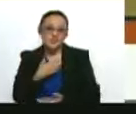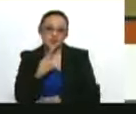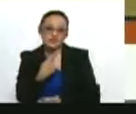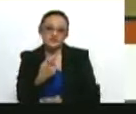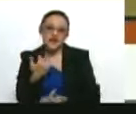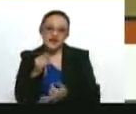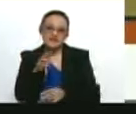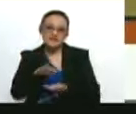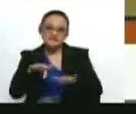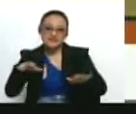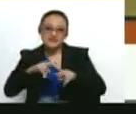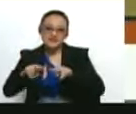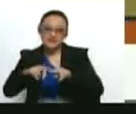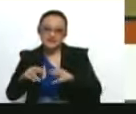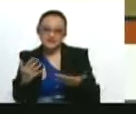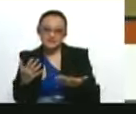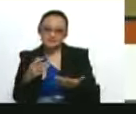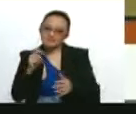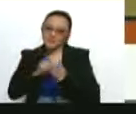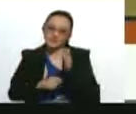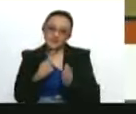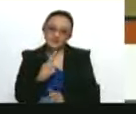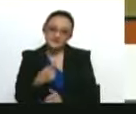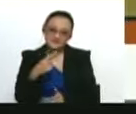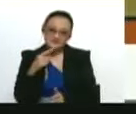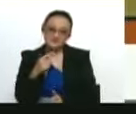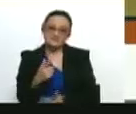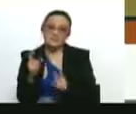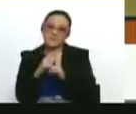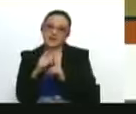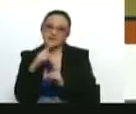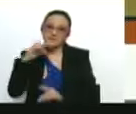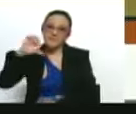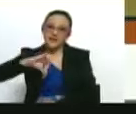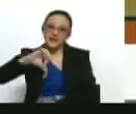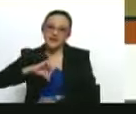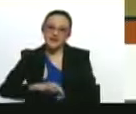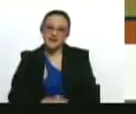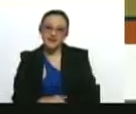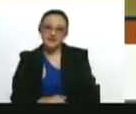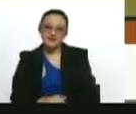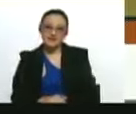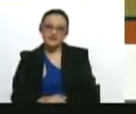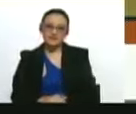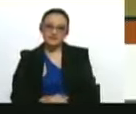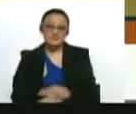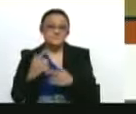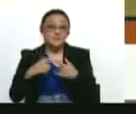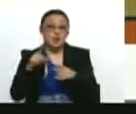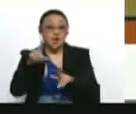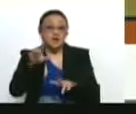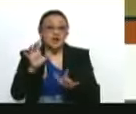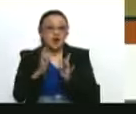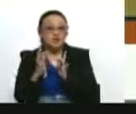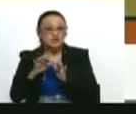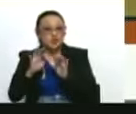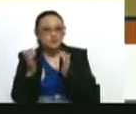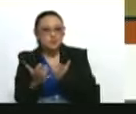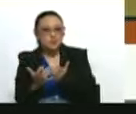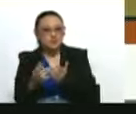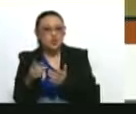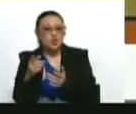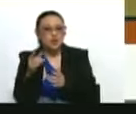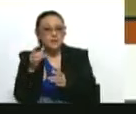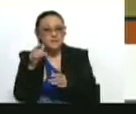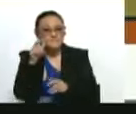niños y niñas. Pero ella tiene sus satélites en el mundo y uno de los tipos más